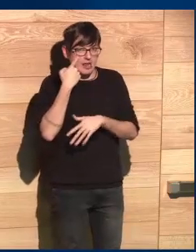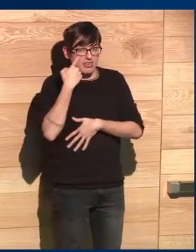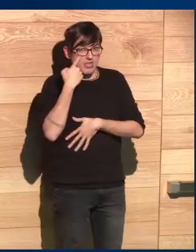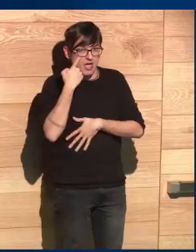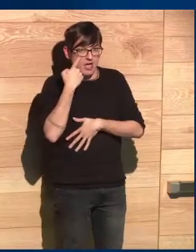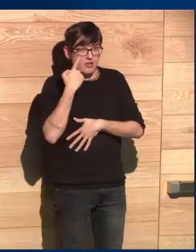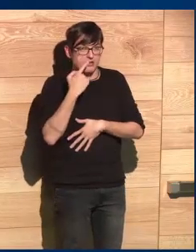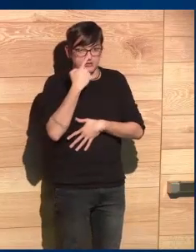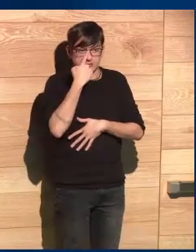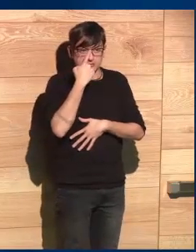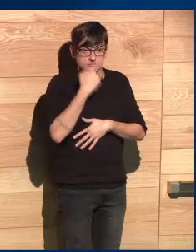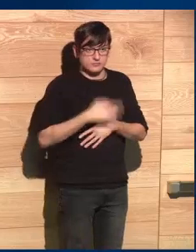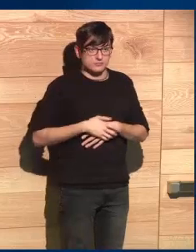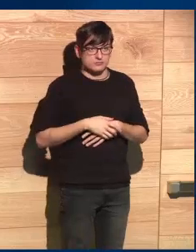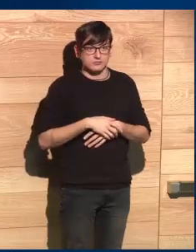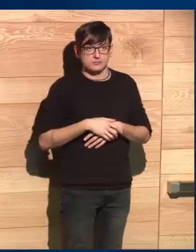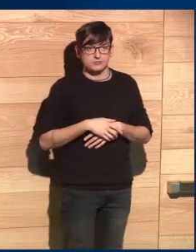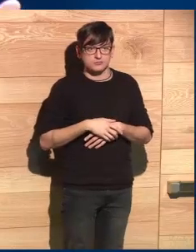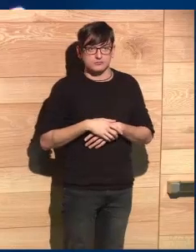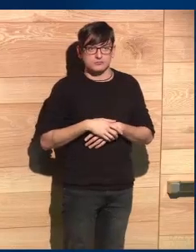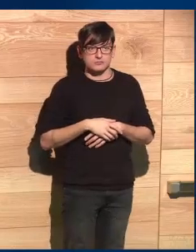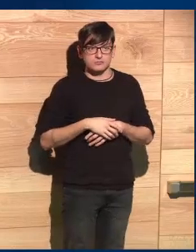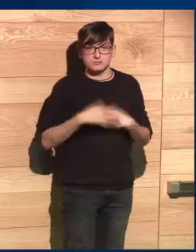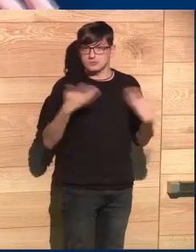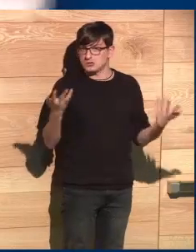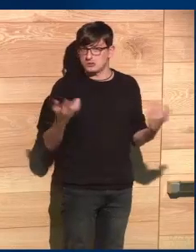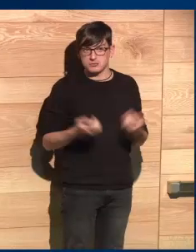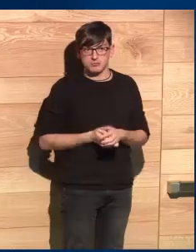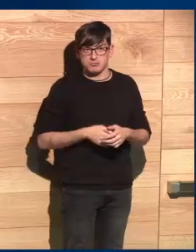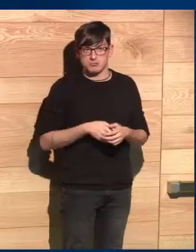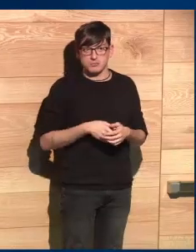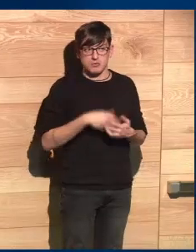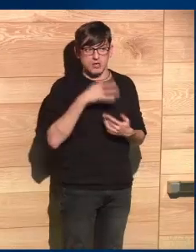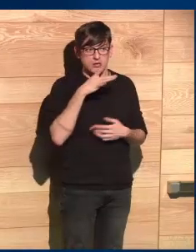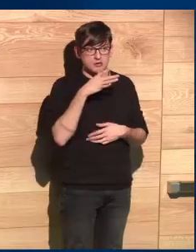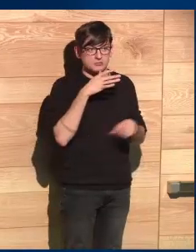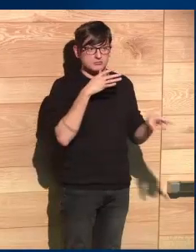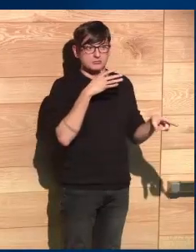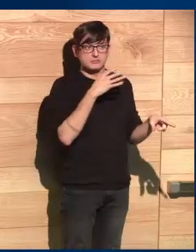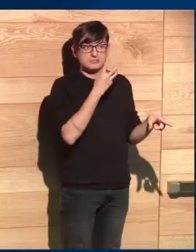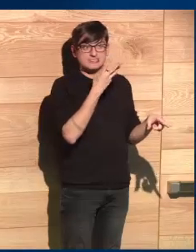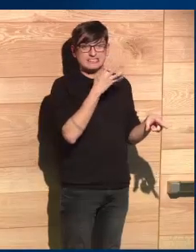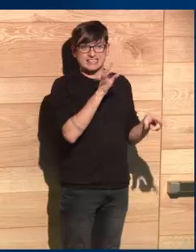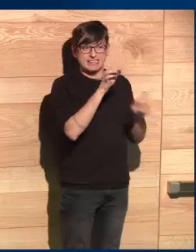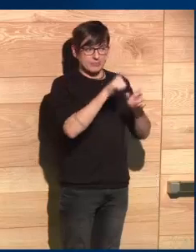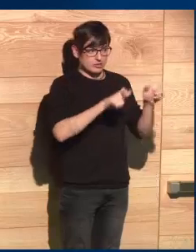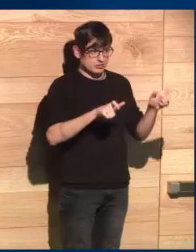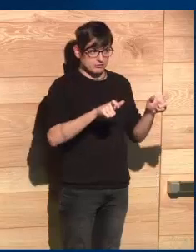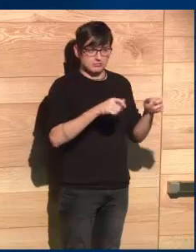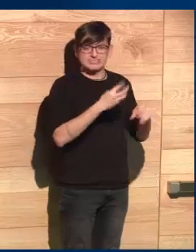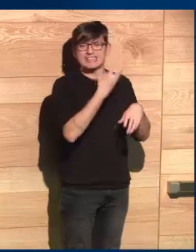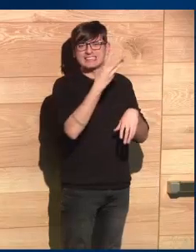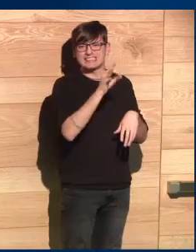acabará persiguiéndote a ti, igual que ahora está persiguiendo a gente que a lo mejor llevaba 30 años viviendo en Estados Unidos y de repente ya no valen, ¿no? Porque vienen de, yo qué sé,